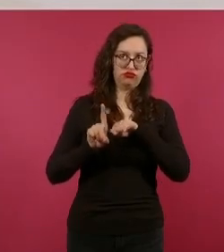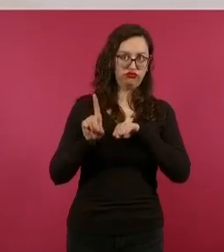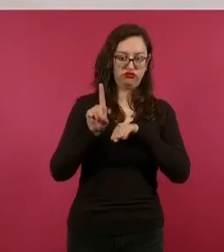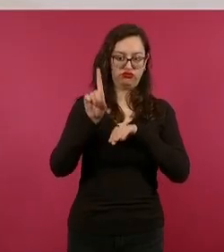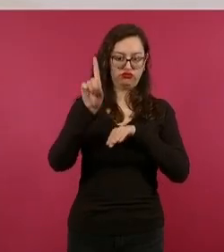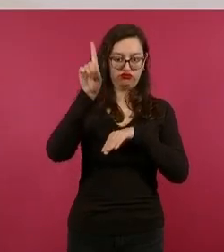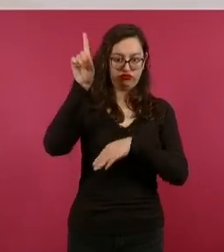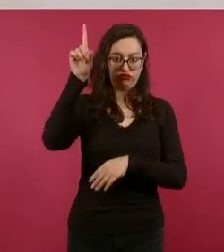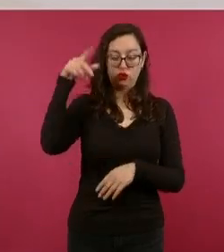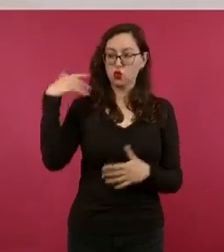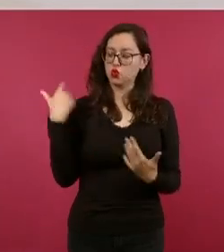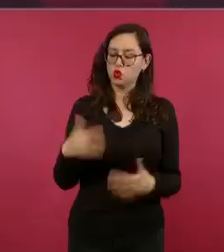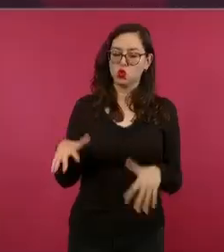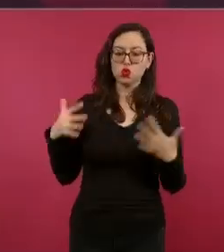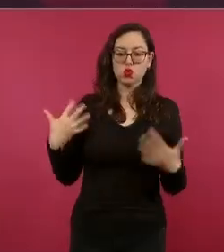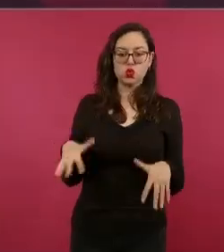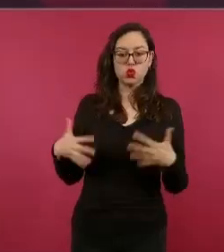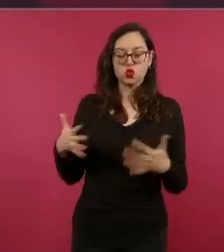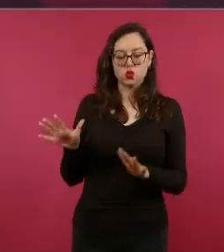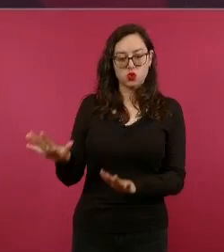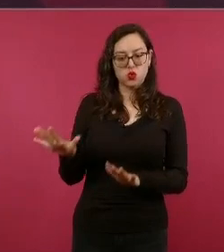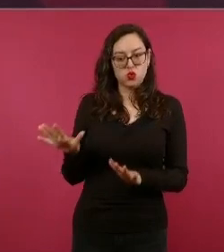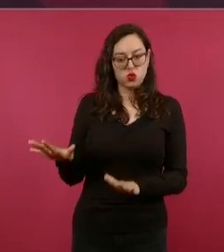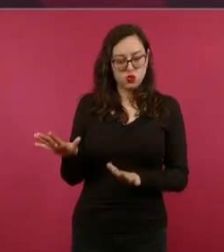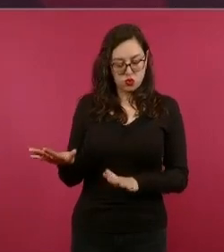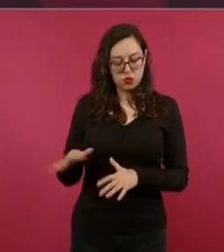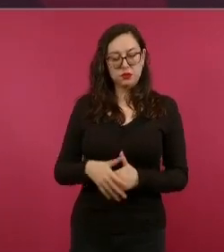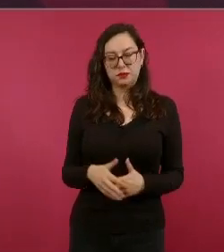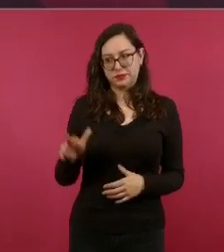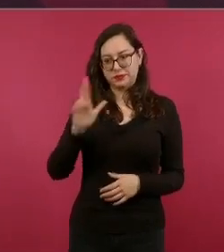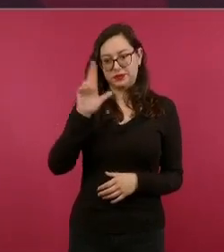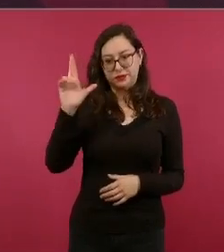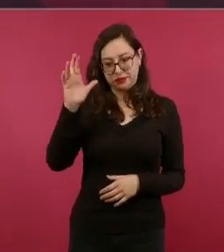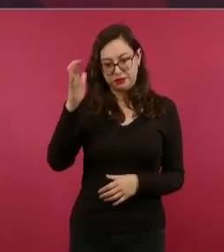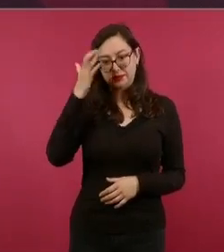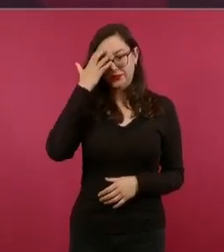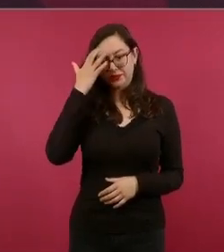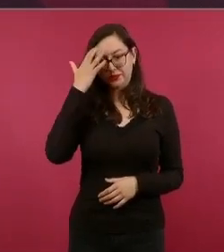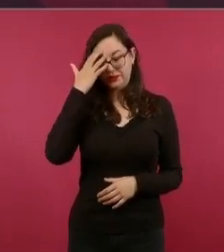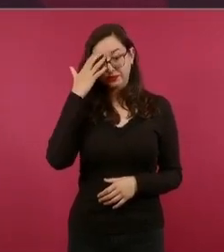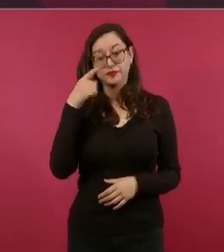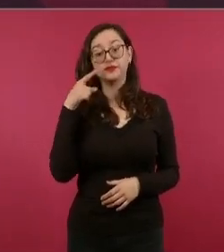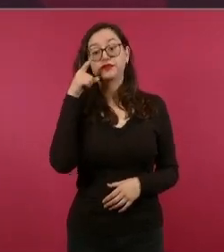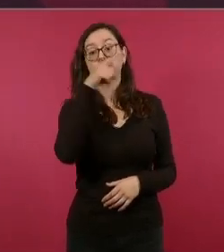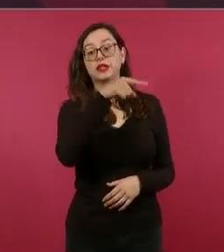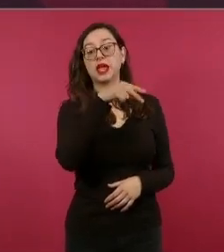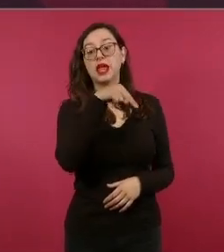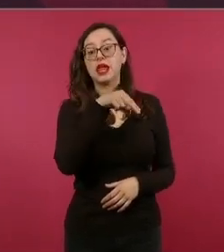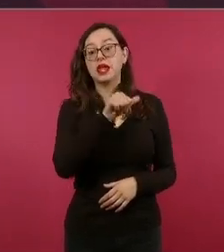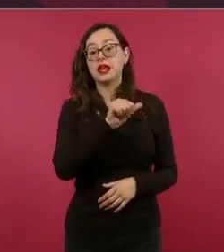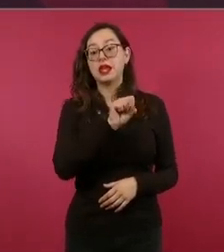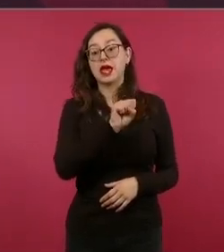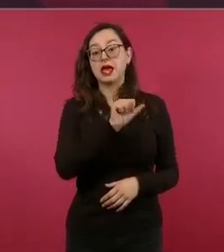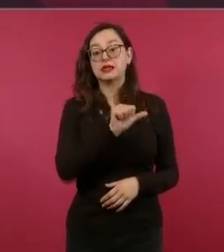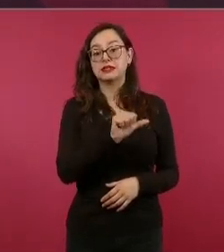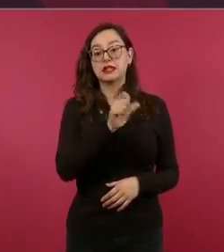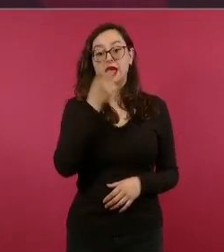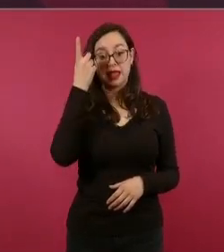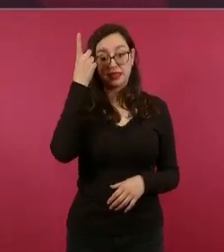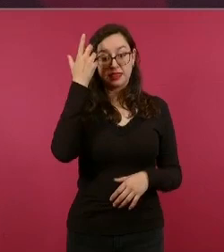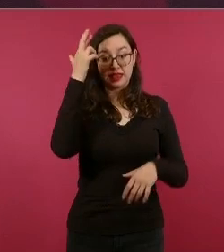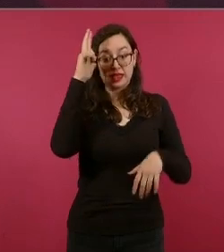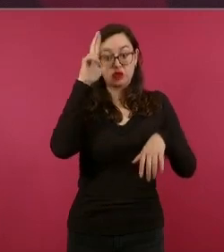Es reconocido. Pues el director de la NASA me dice que fue compañero